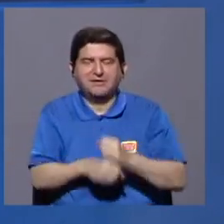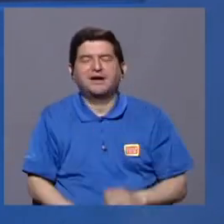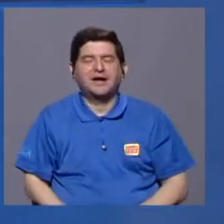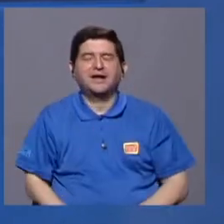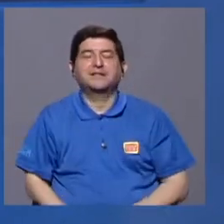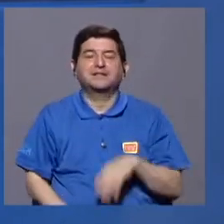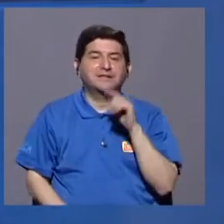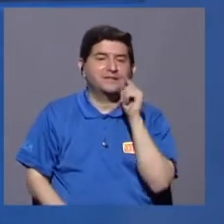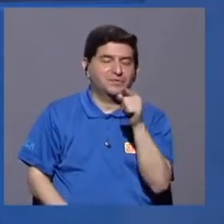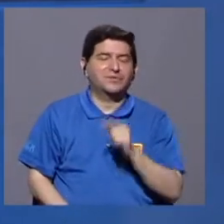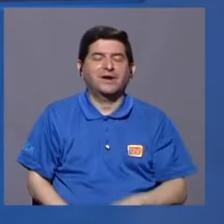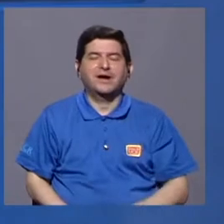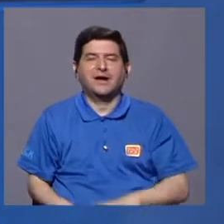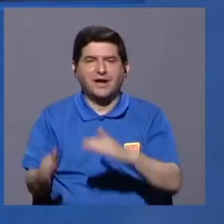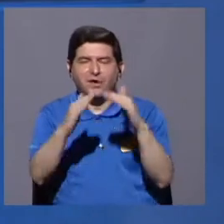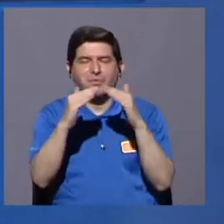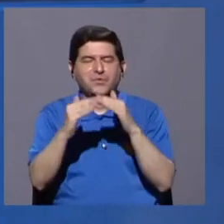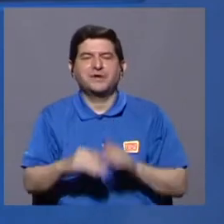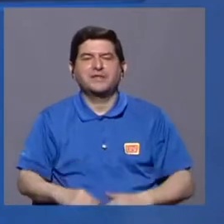Bajocuén y Coroma.